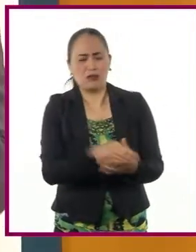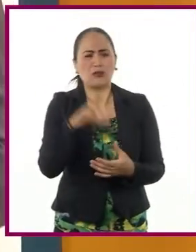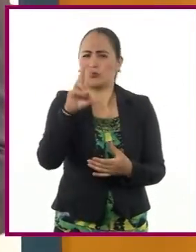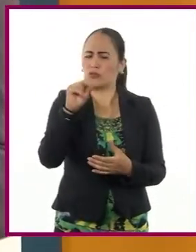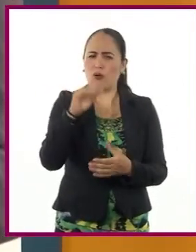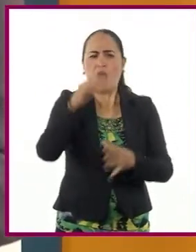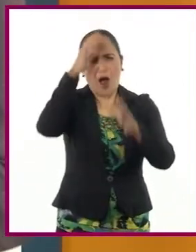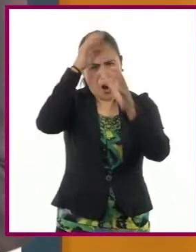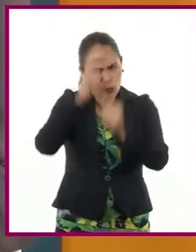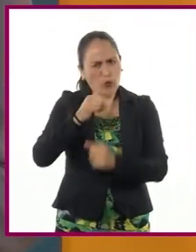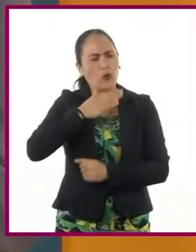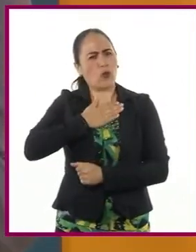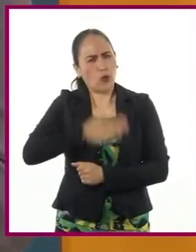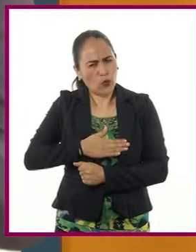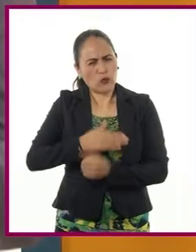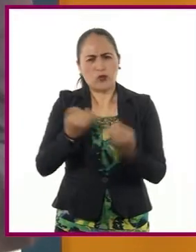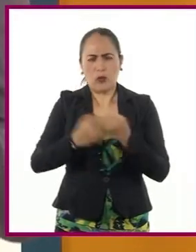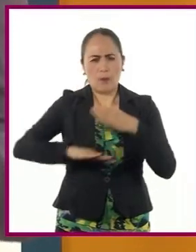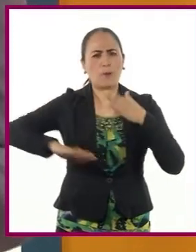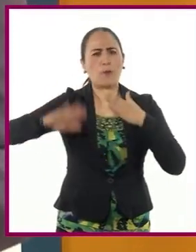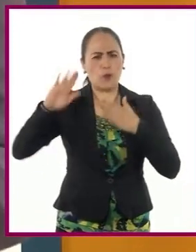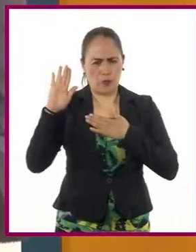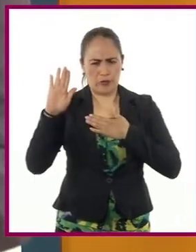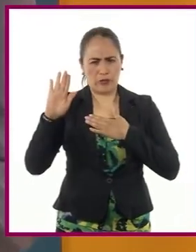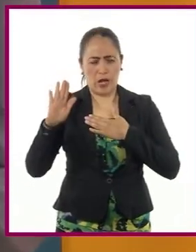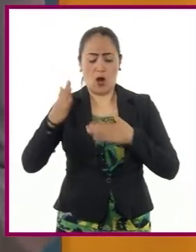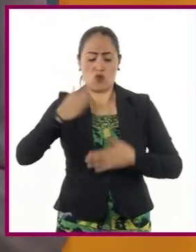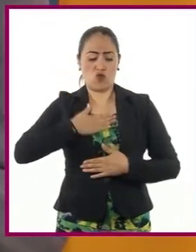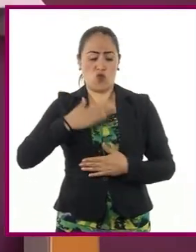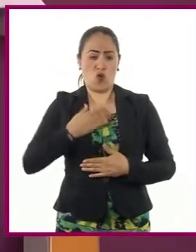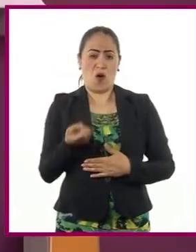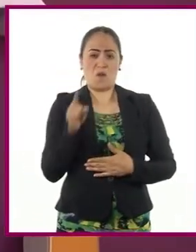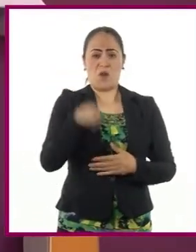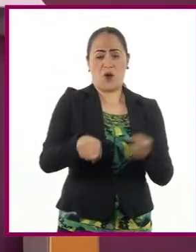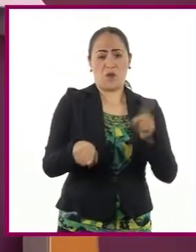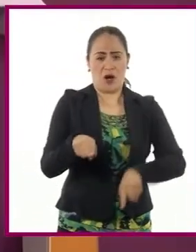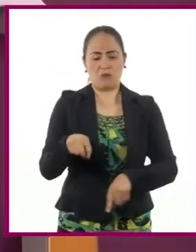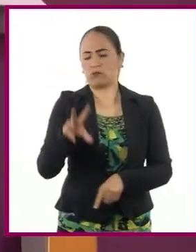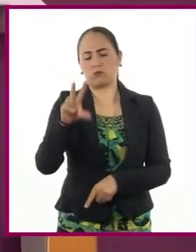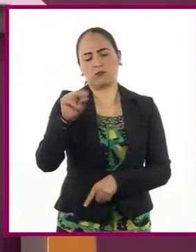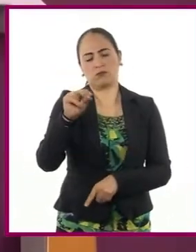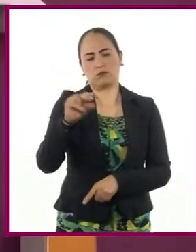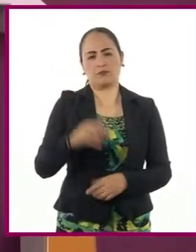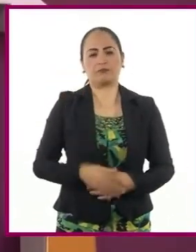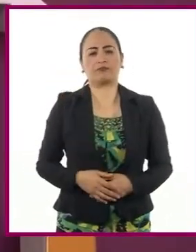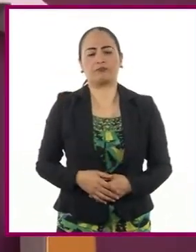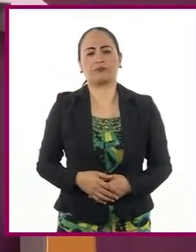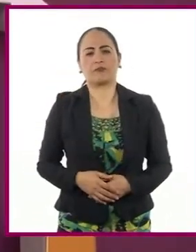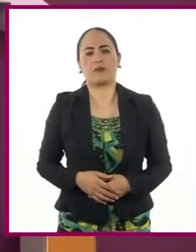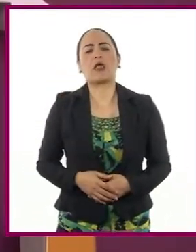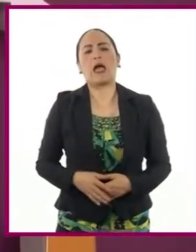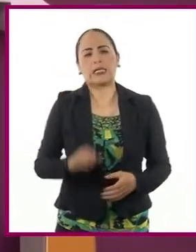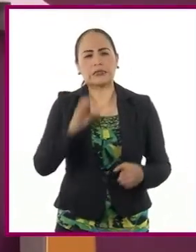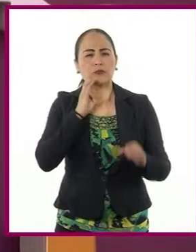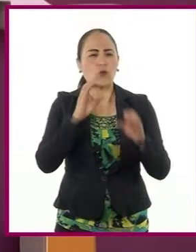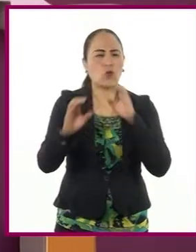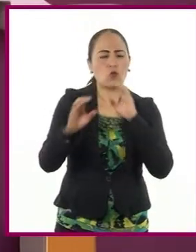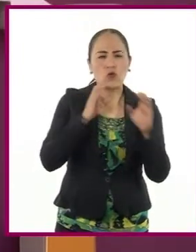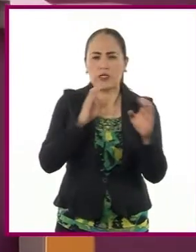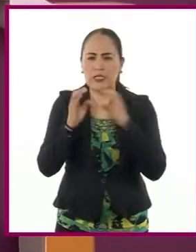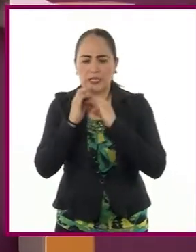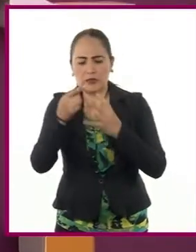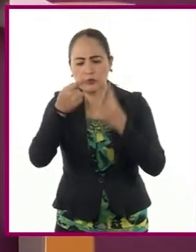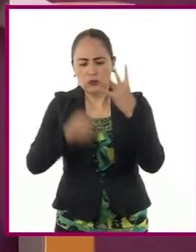acuerdos justos y compromisos, no de imponer la voluntad de nadie. Para tener un buen proceso de negociación se requiere